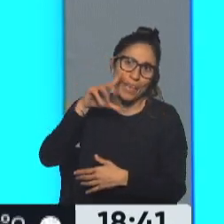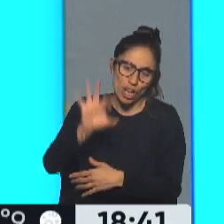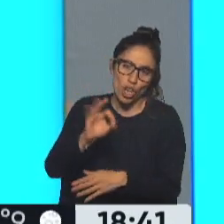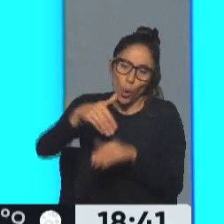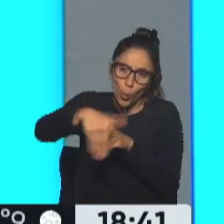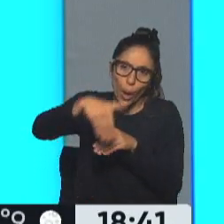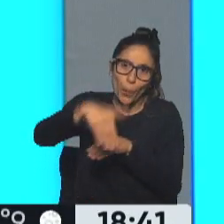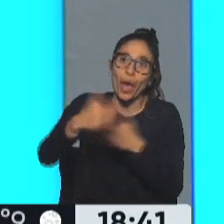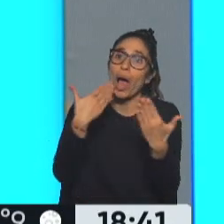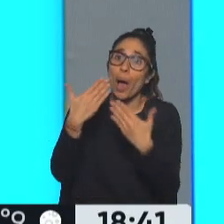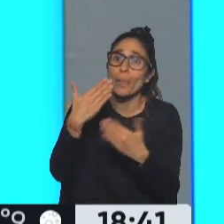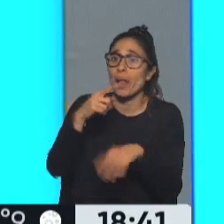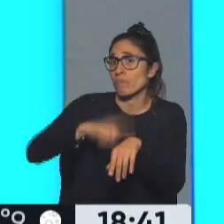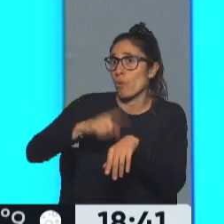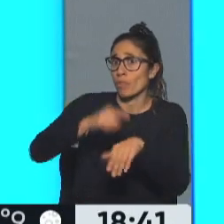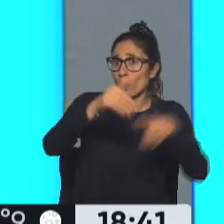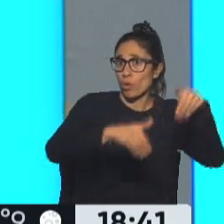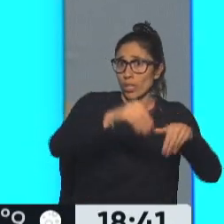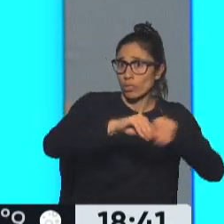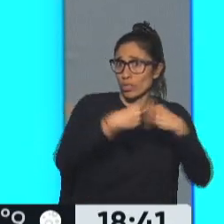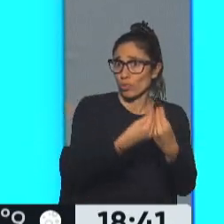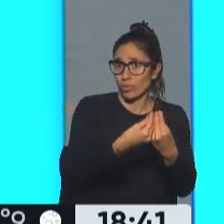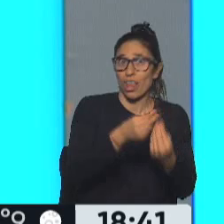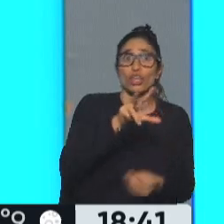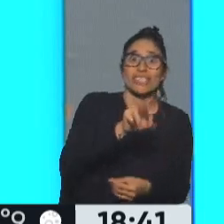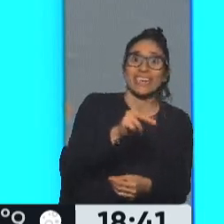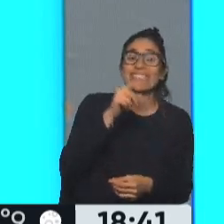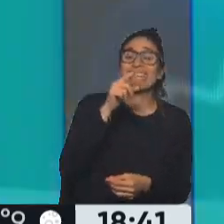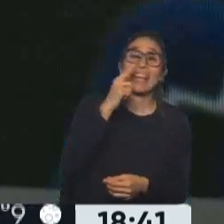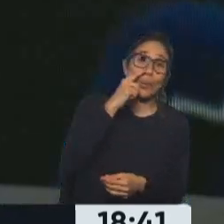tengamos los resultados. Con gusto. Después del 30 de junio. Muchísimas o del 7 gracias. de julio. Muchas gracias.